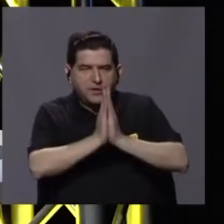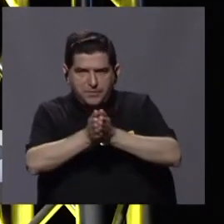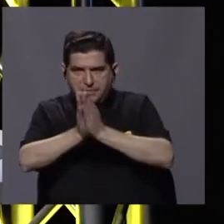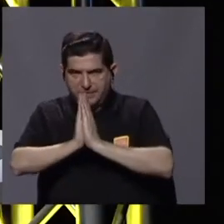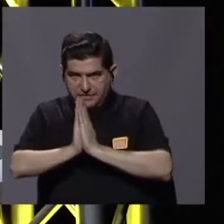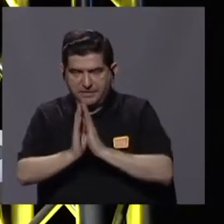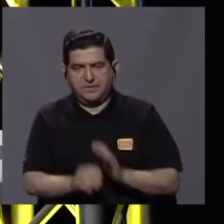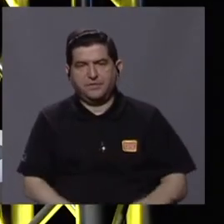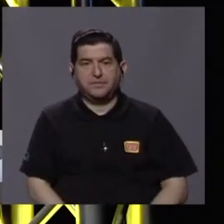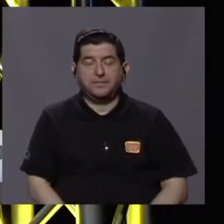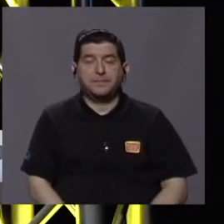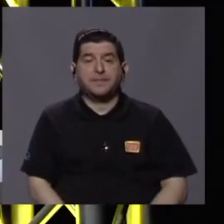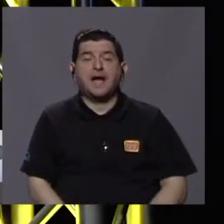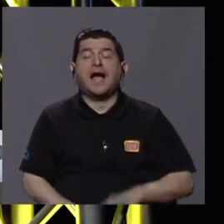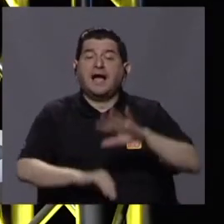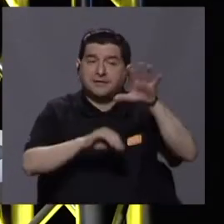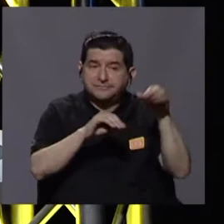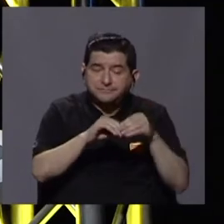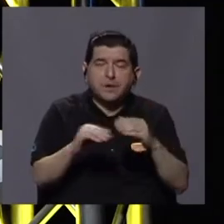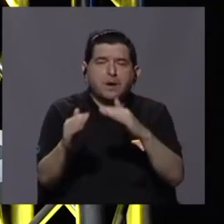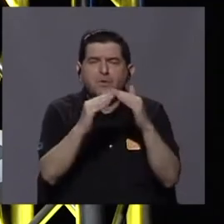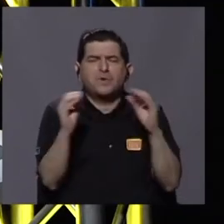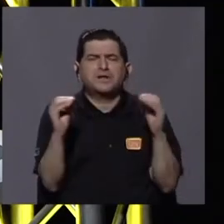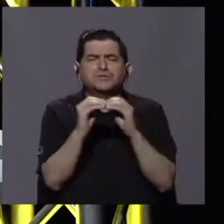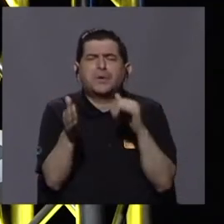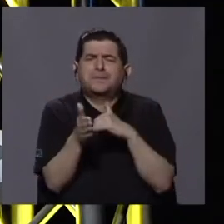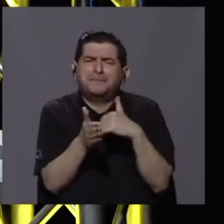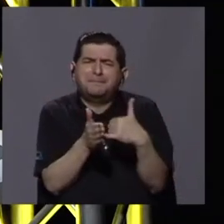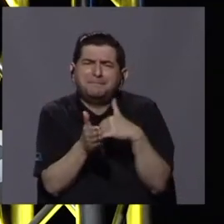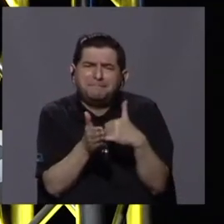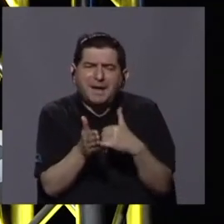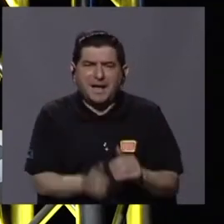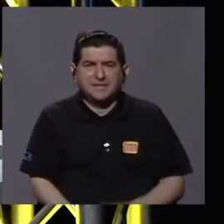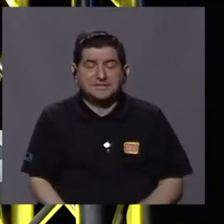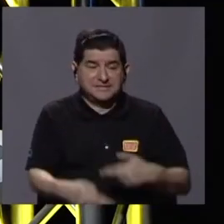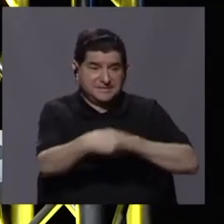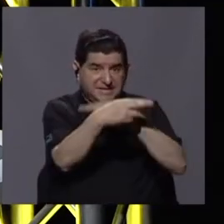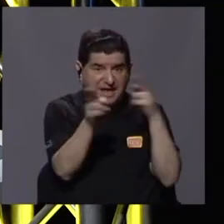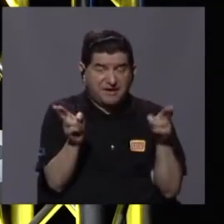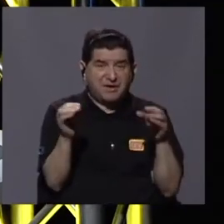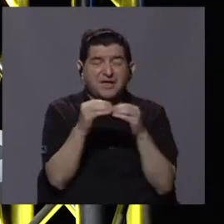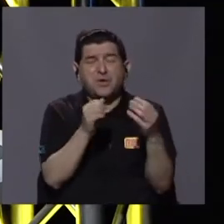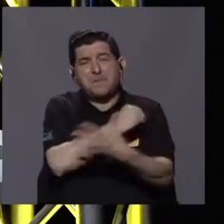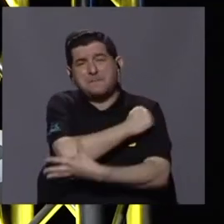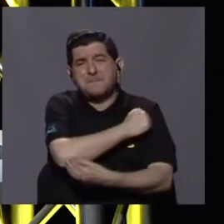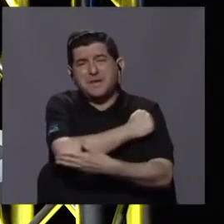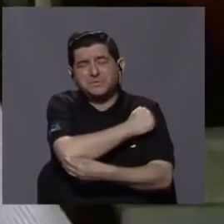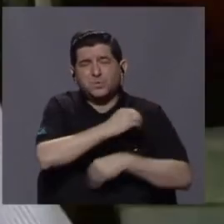y si tomamos la población más vulnerable en las regiones más pobres del mundo